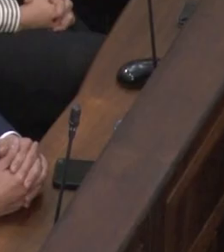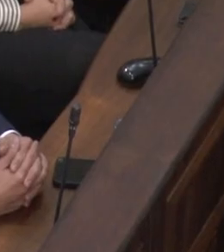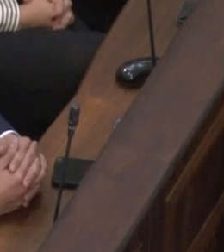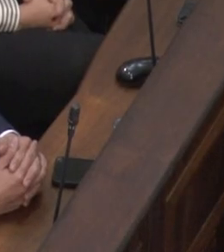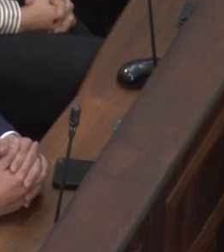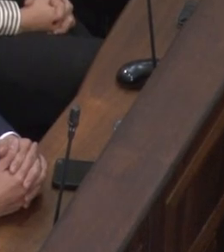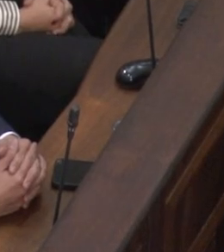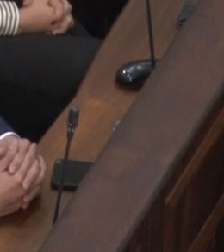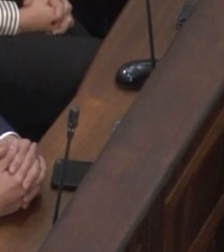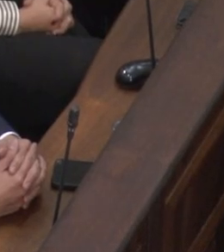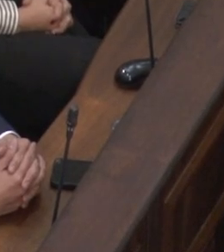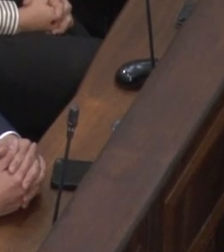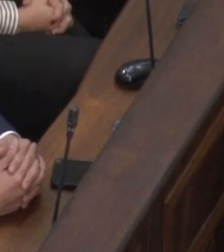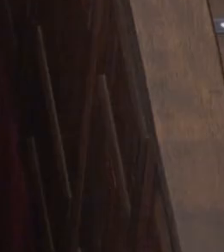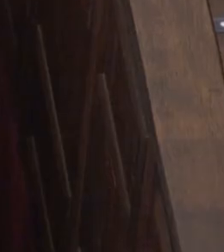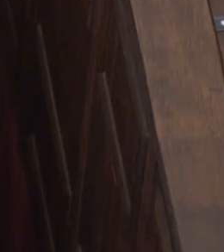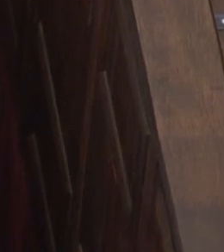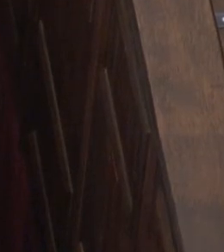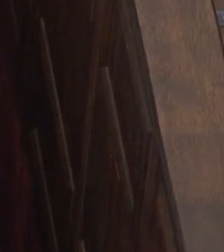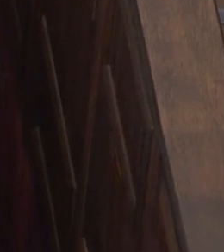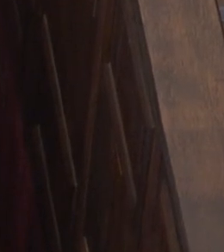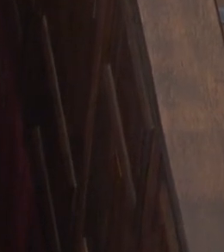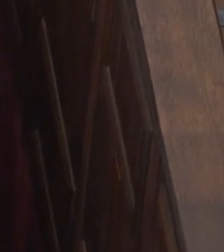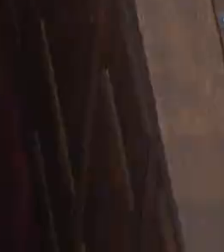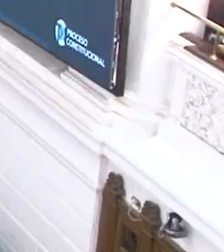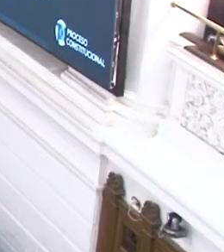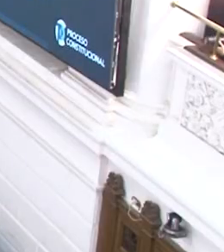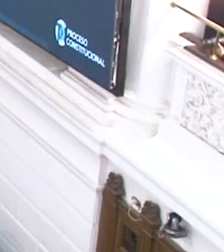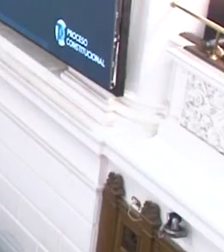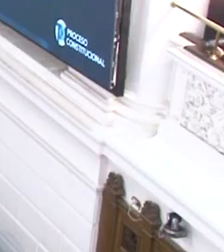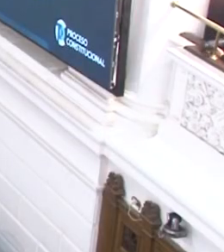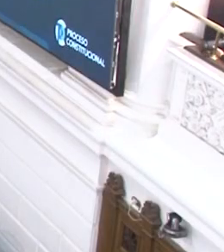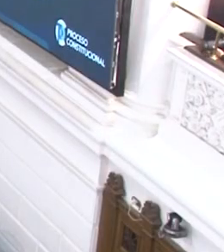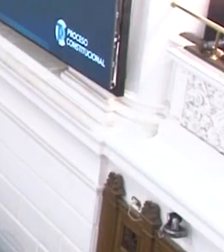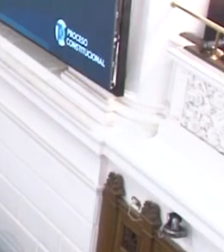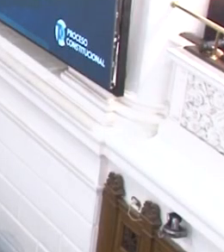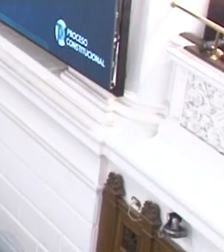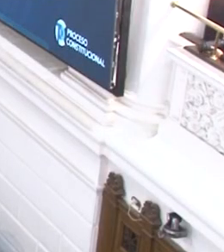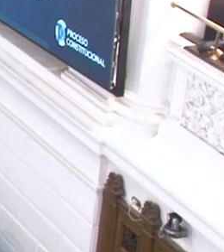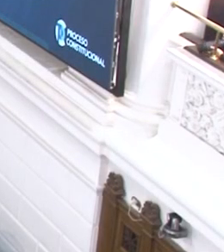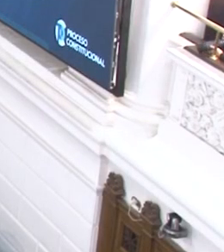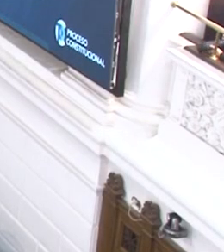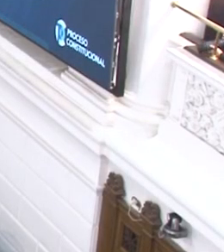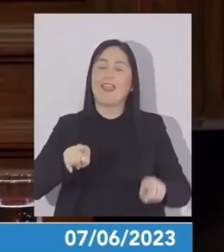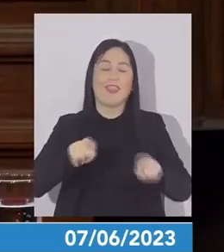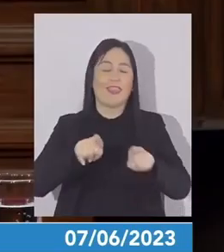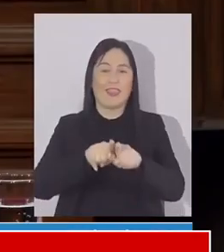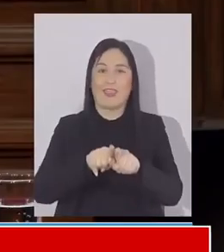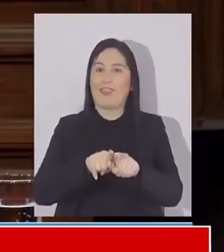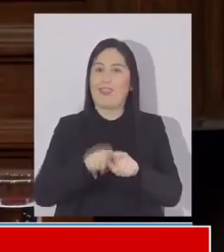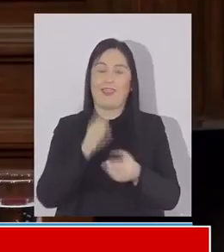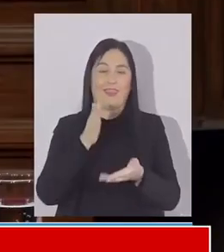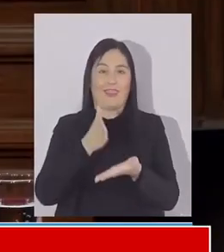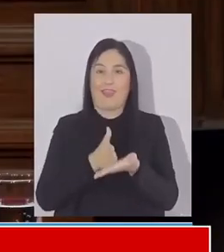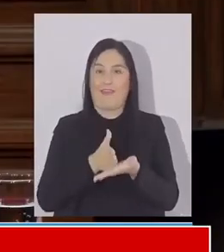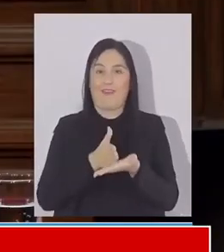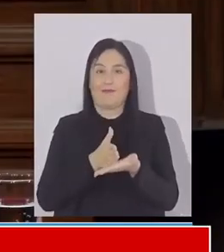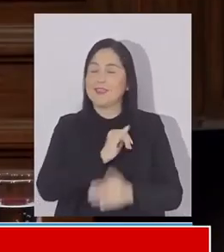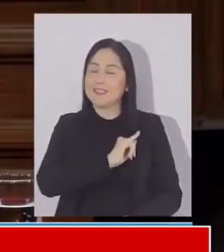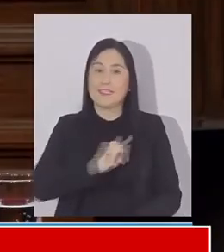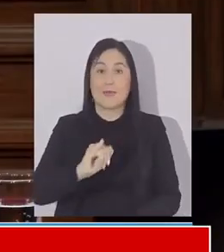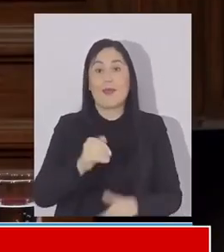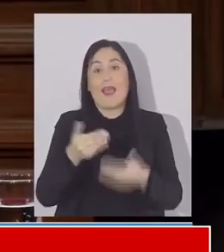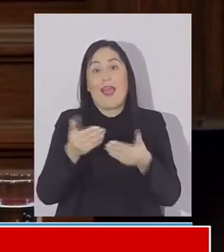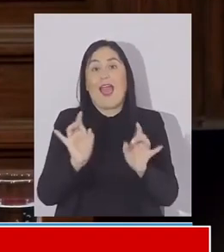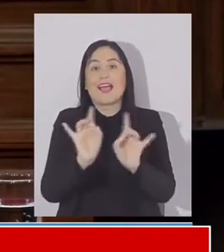propósitos distintos. Siempre ha de ser así, siempre será así en las sociedades